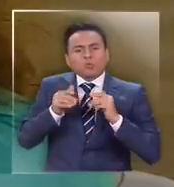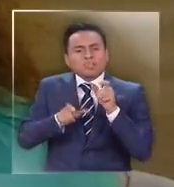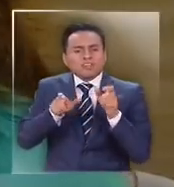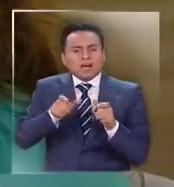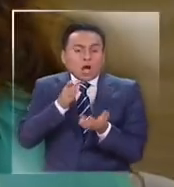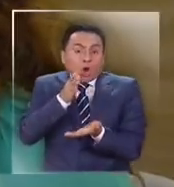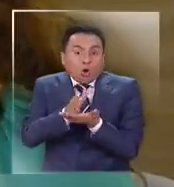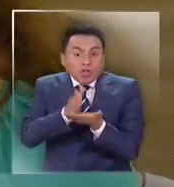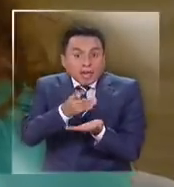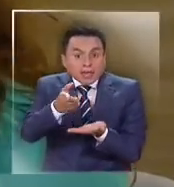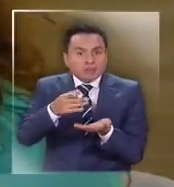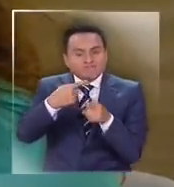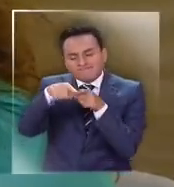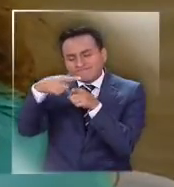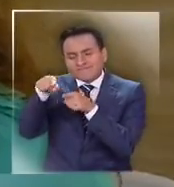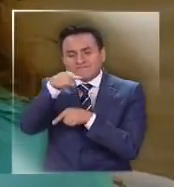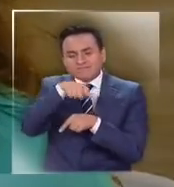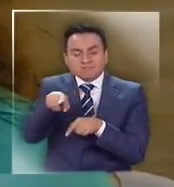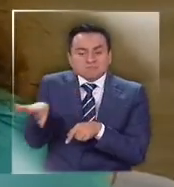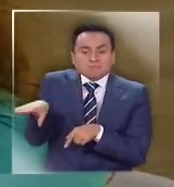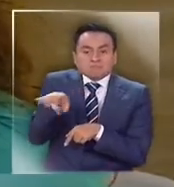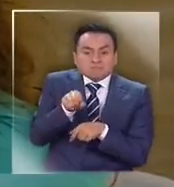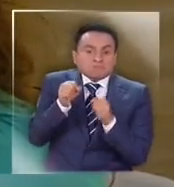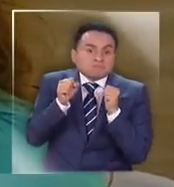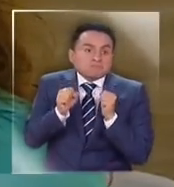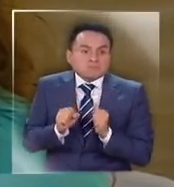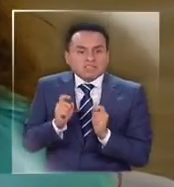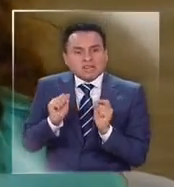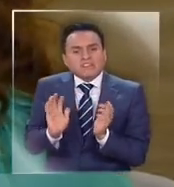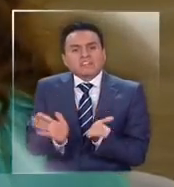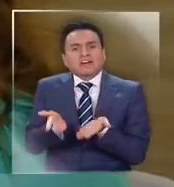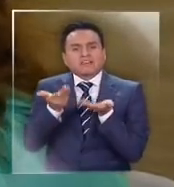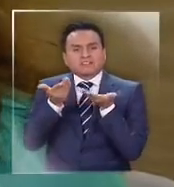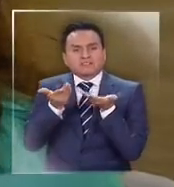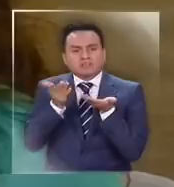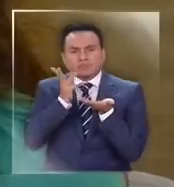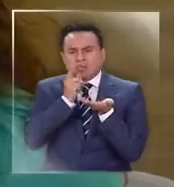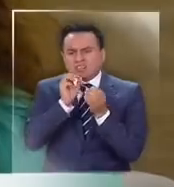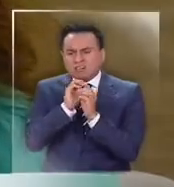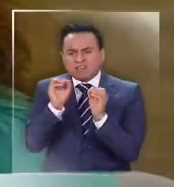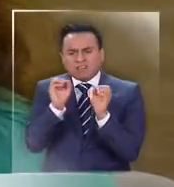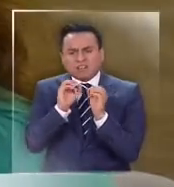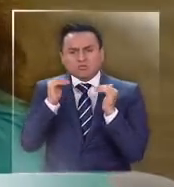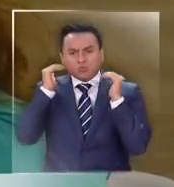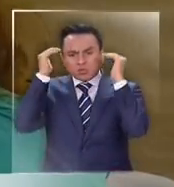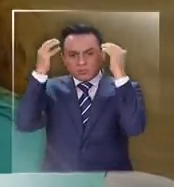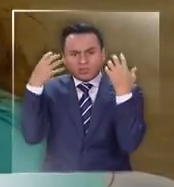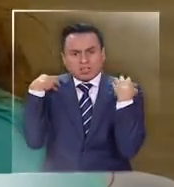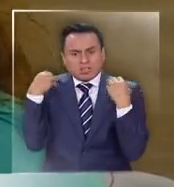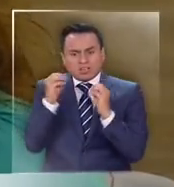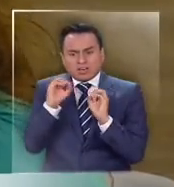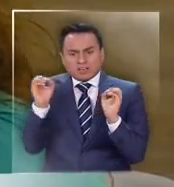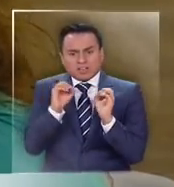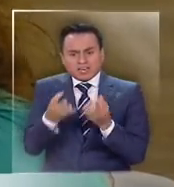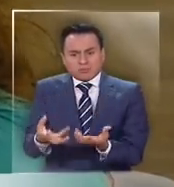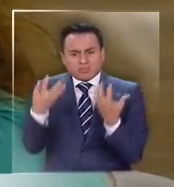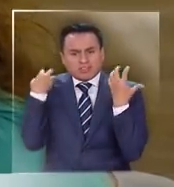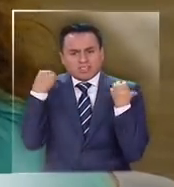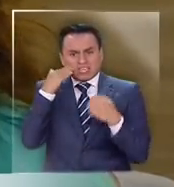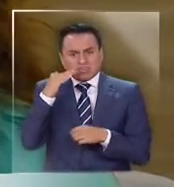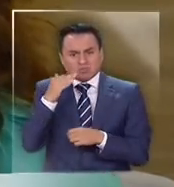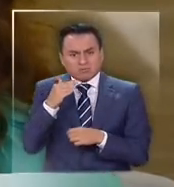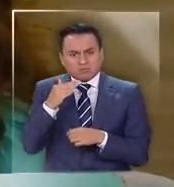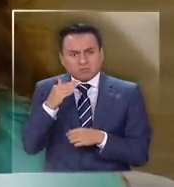del colegio, etcétera, que quiera hacerse cargo y tenga también estas habilidades. Si no hay ningún adulto responsable que pueda hacerse cargo del niño